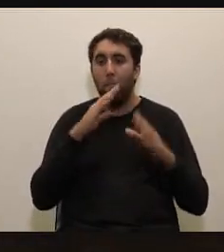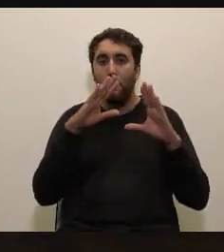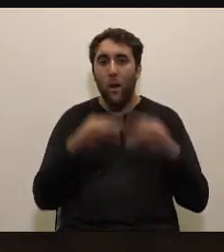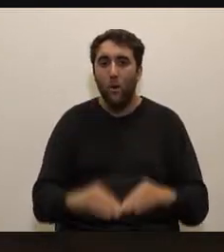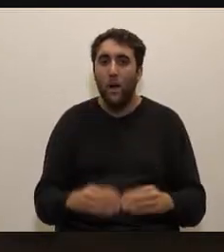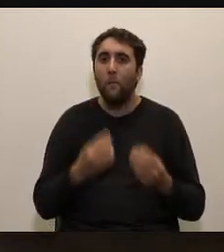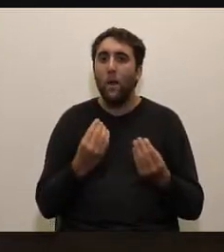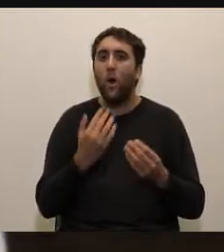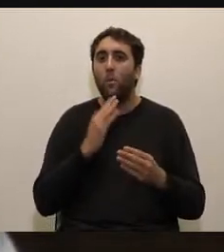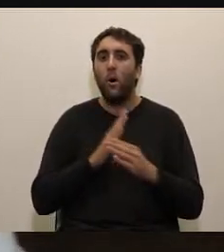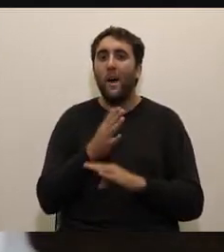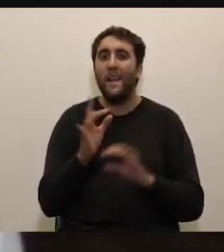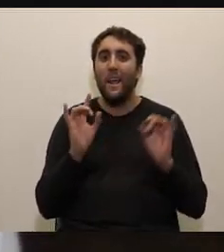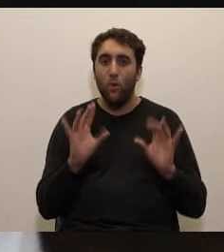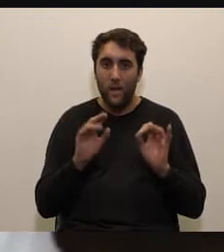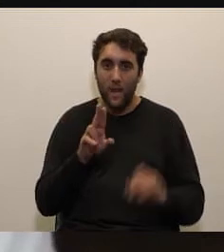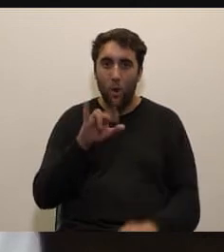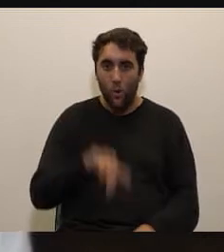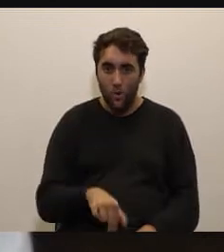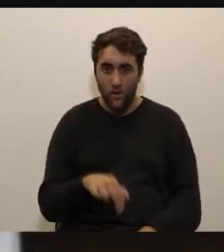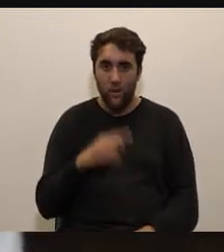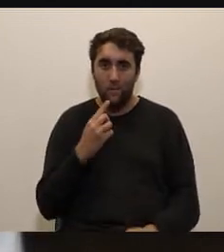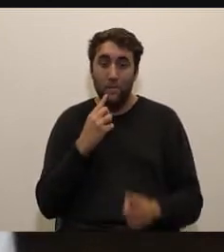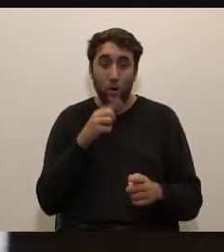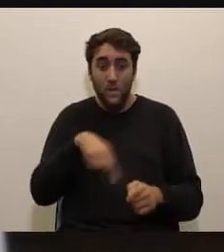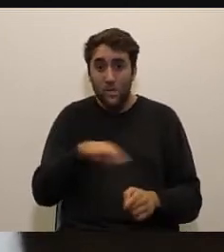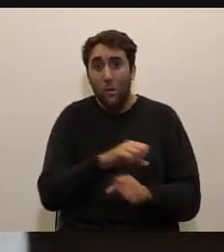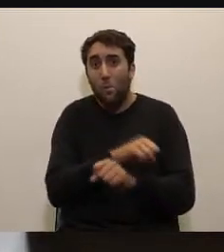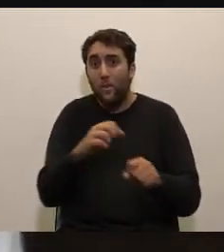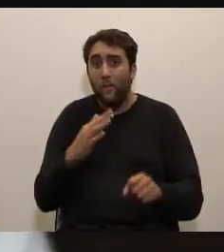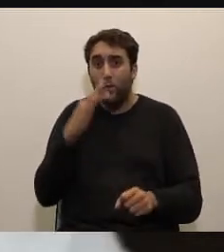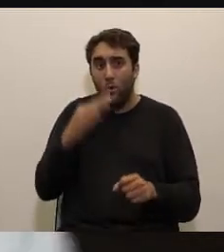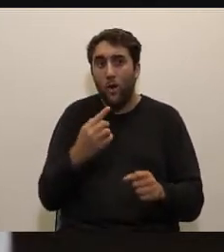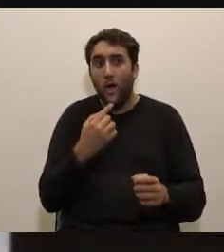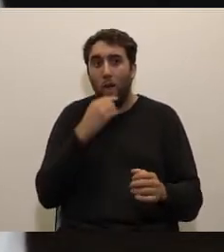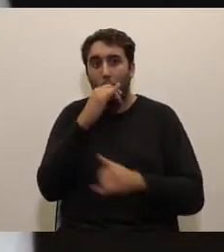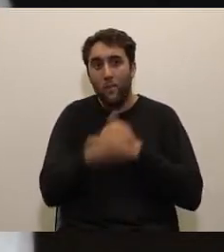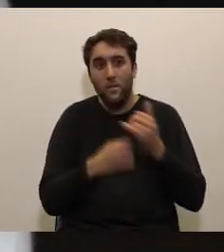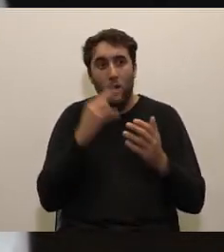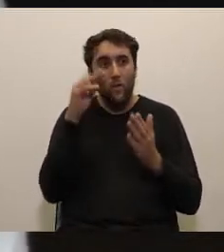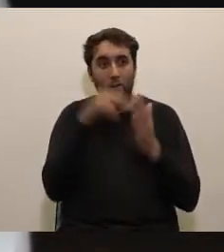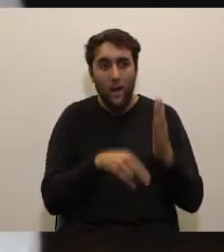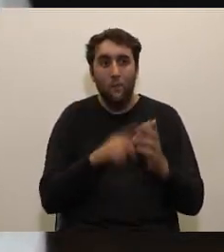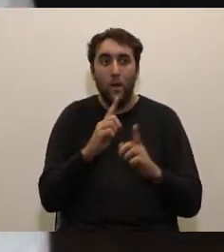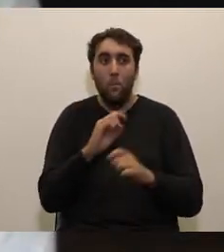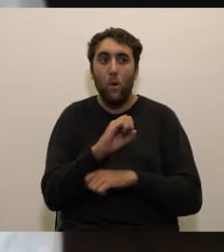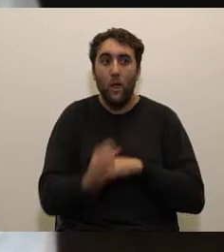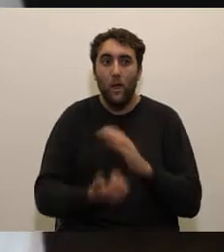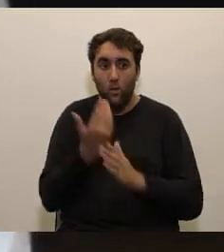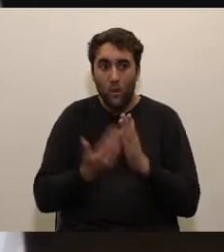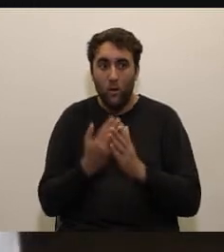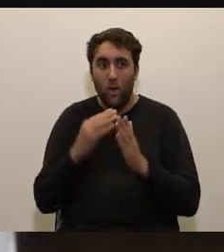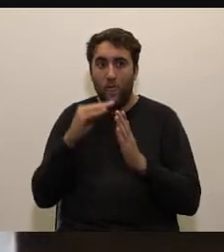acceder a Naturalista UI, y que obviamente son potenciales no solamente consumidores de datos, sino generadores de datos. Y creo que ahí